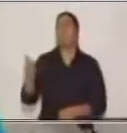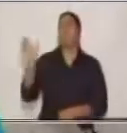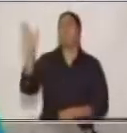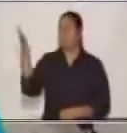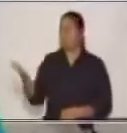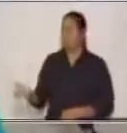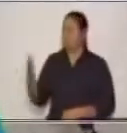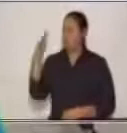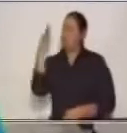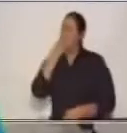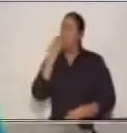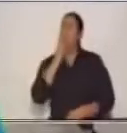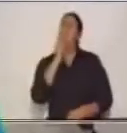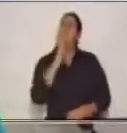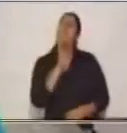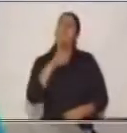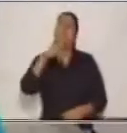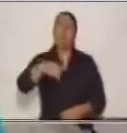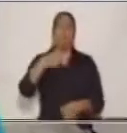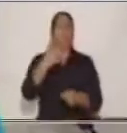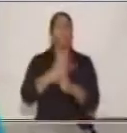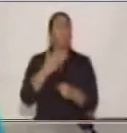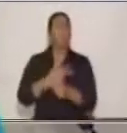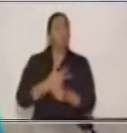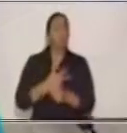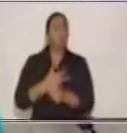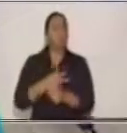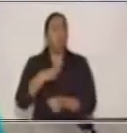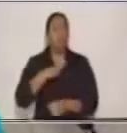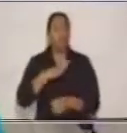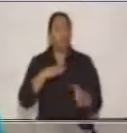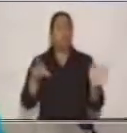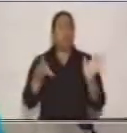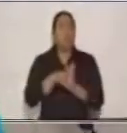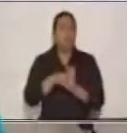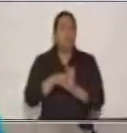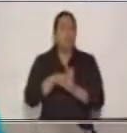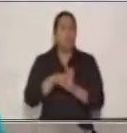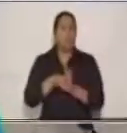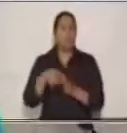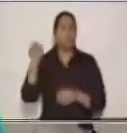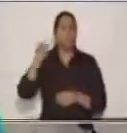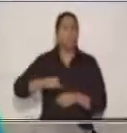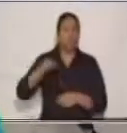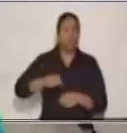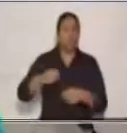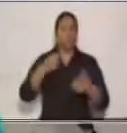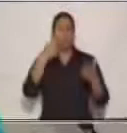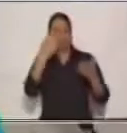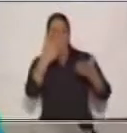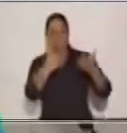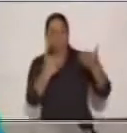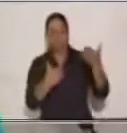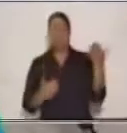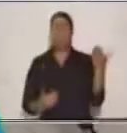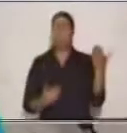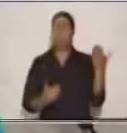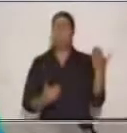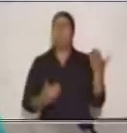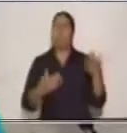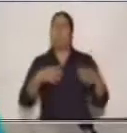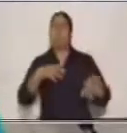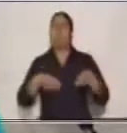de Guatemala se encuentran leyes que regulan la recreación. Analicemos dónde se puede